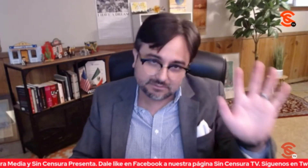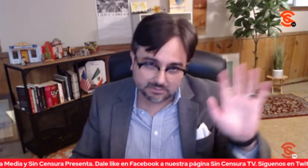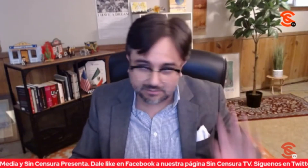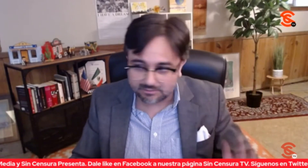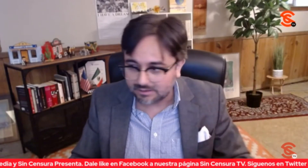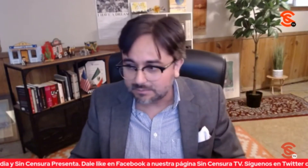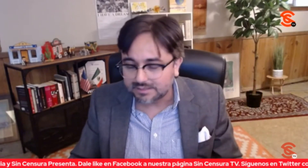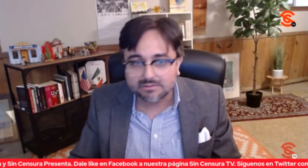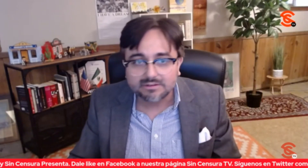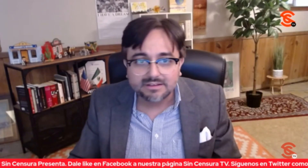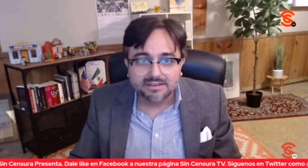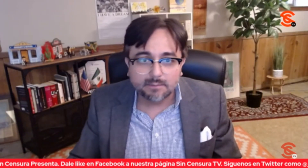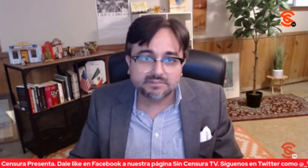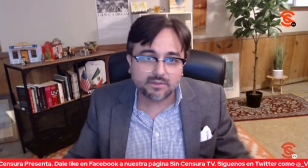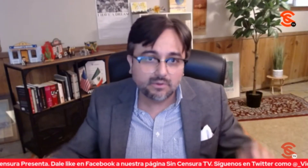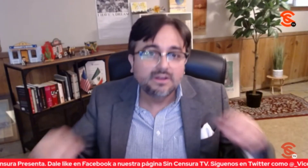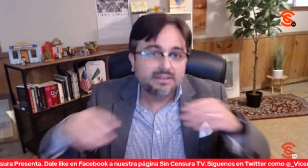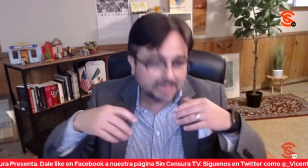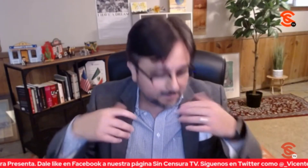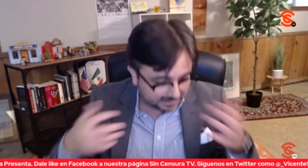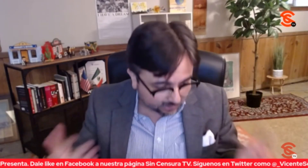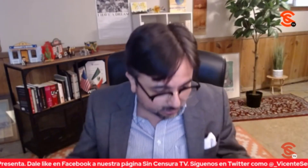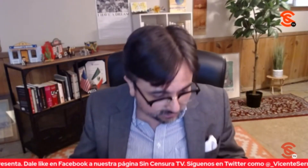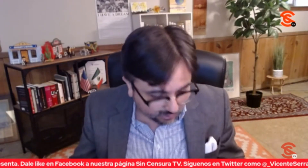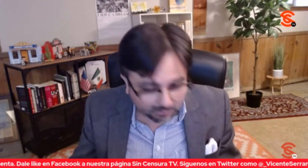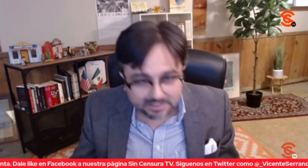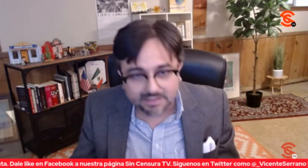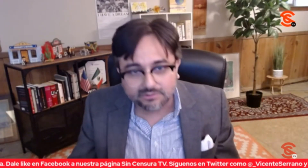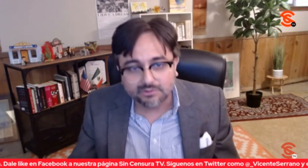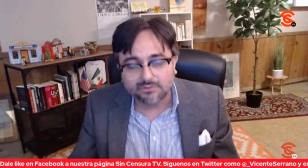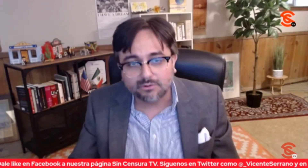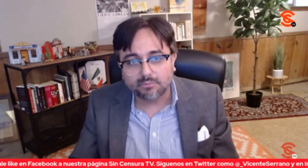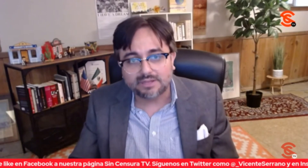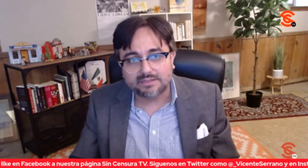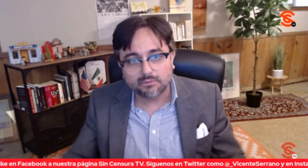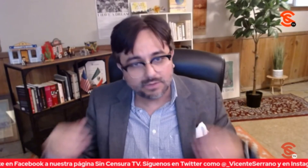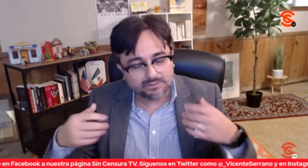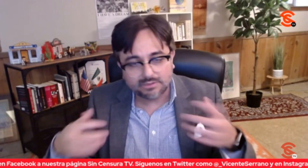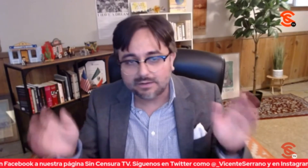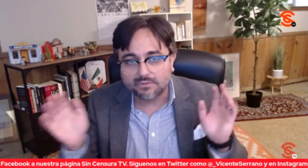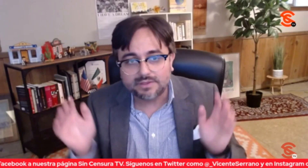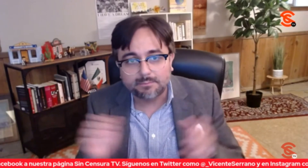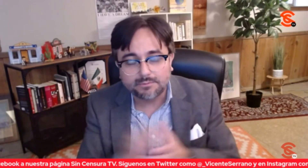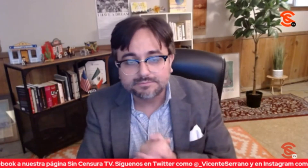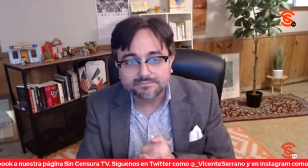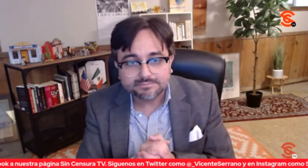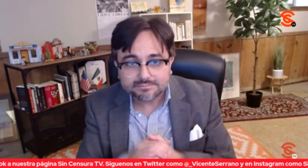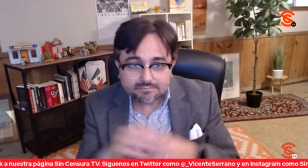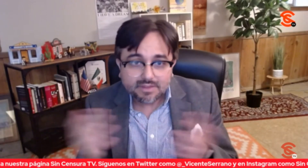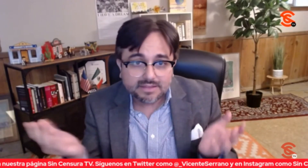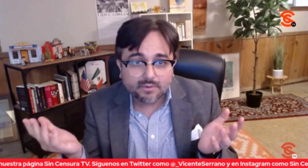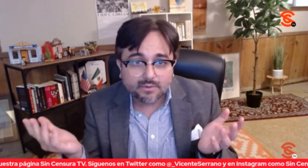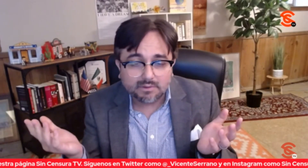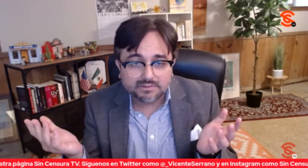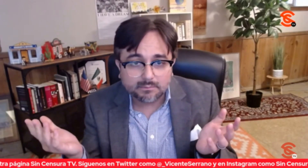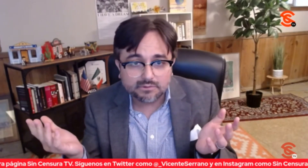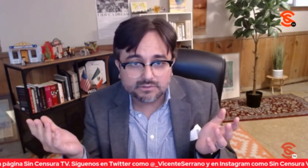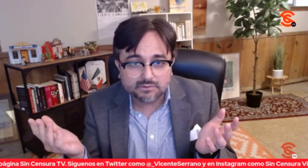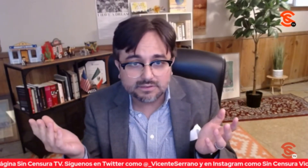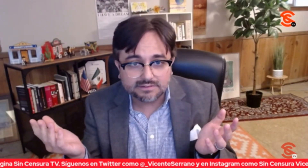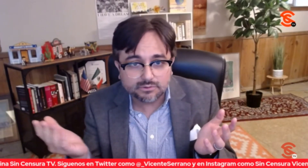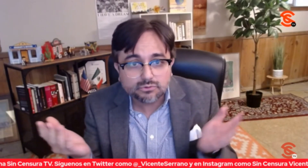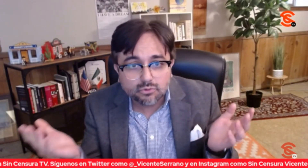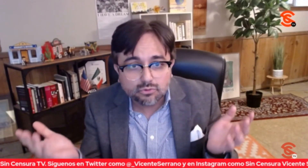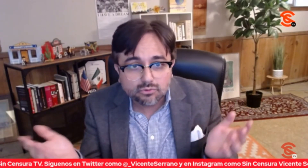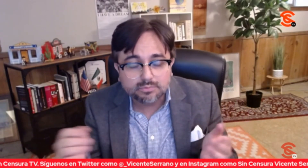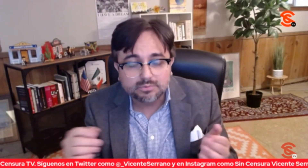es que estudiaron también, ¿no? Hemos estado también en los medios de comunicación corporativos durante un largo tiempo y ahora como hacemos esto